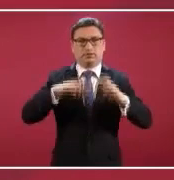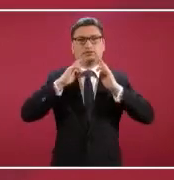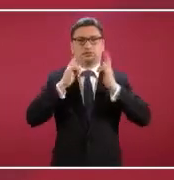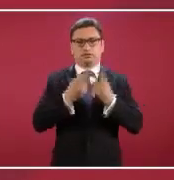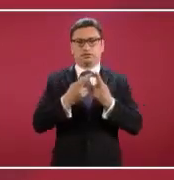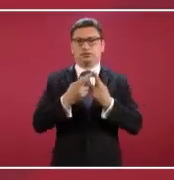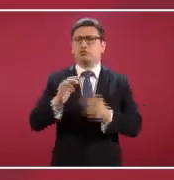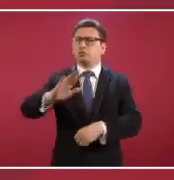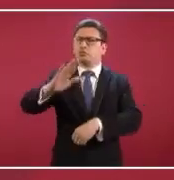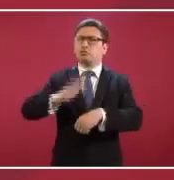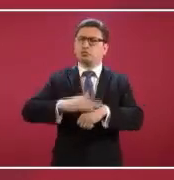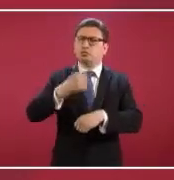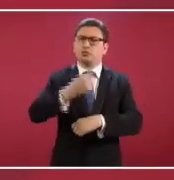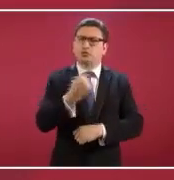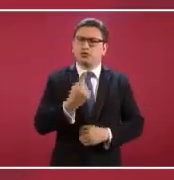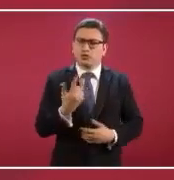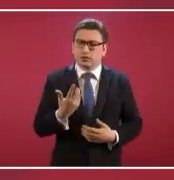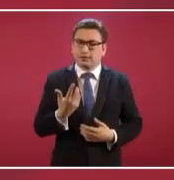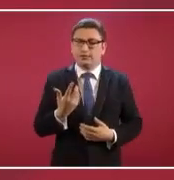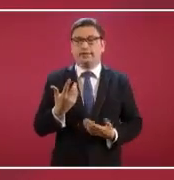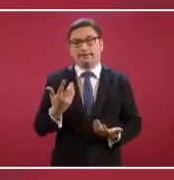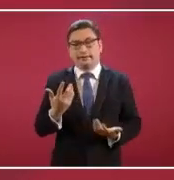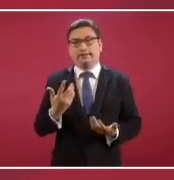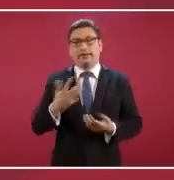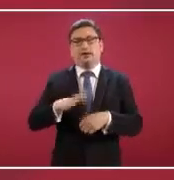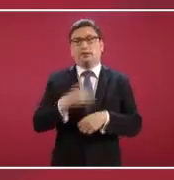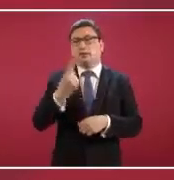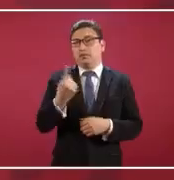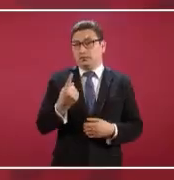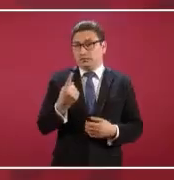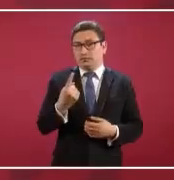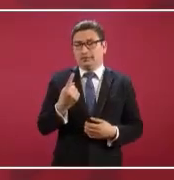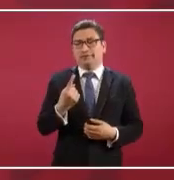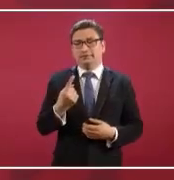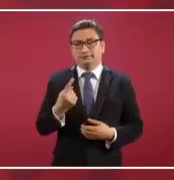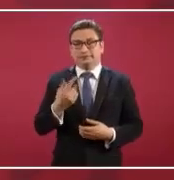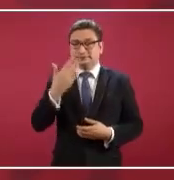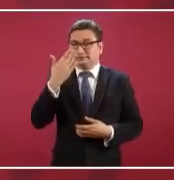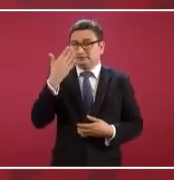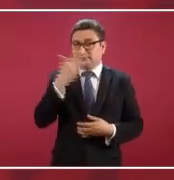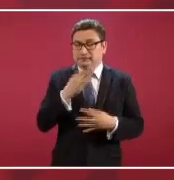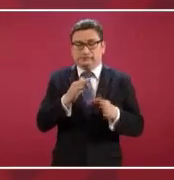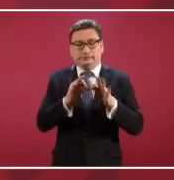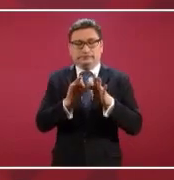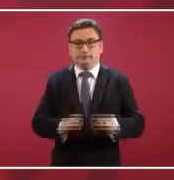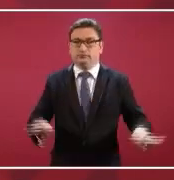¿Por qué? Porque ello subrayaría, daría cuenta